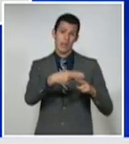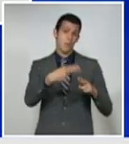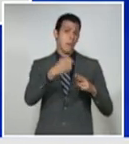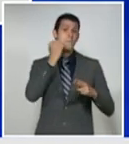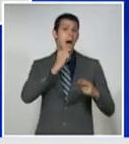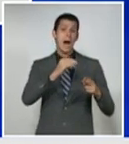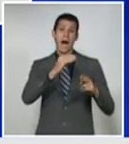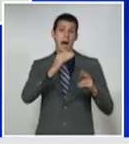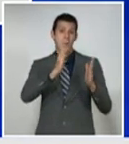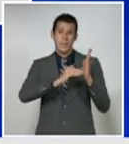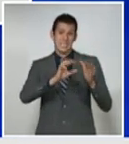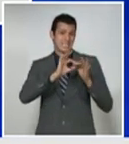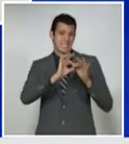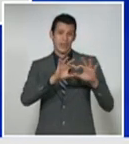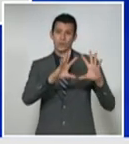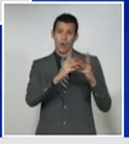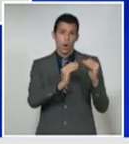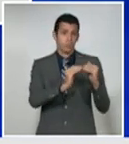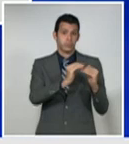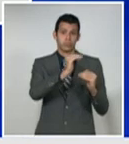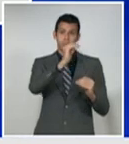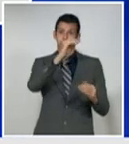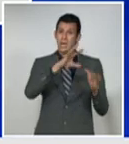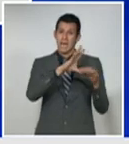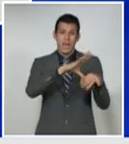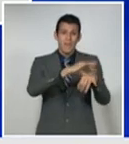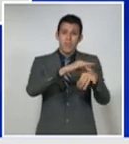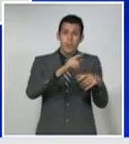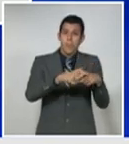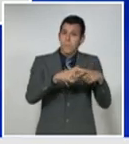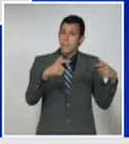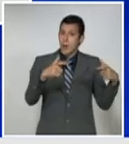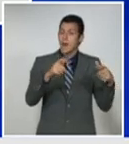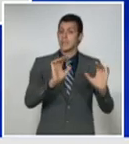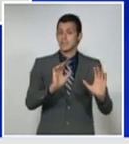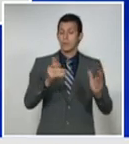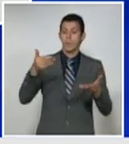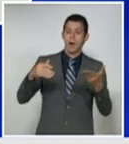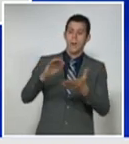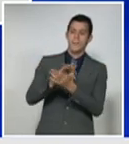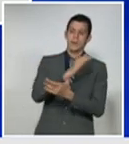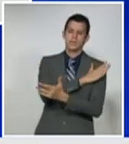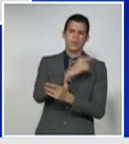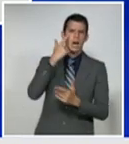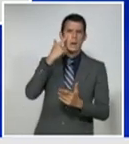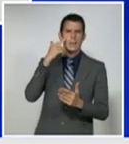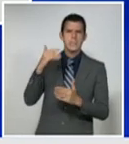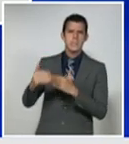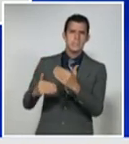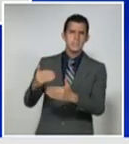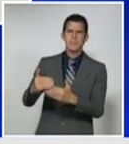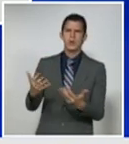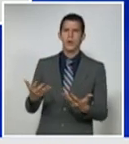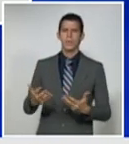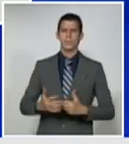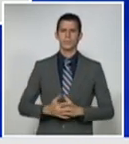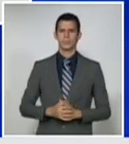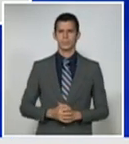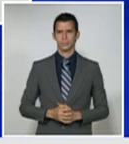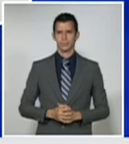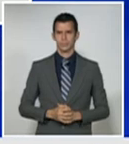vemos que está difícil que quedemos en marzo por debajo, que era para lo cual se